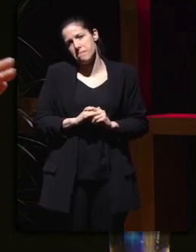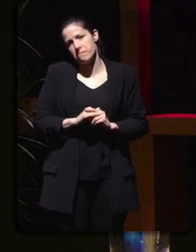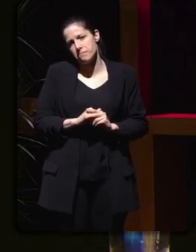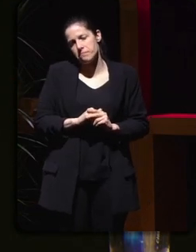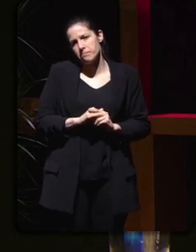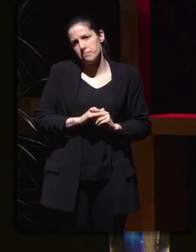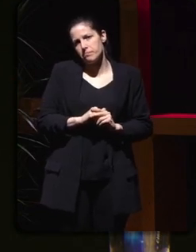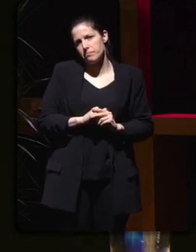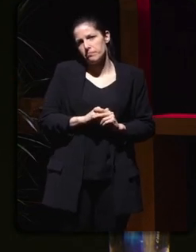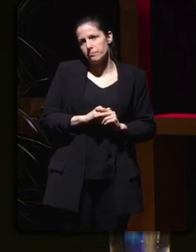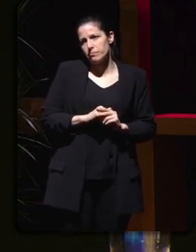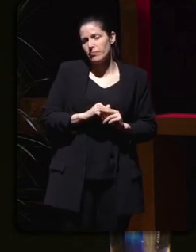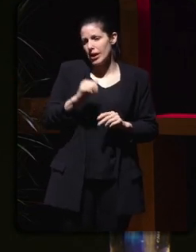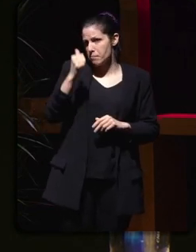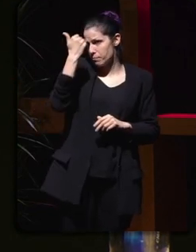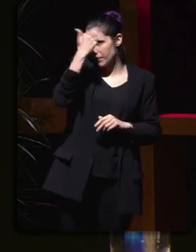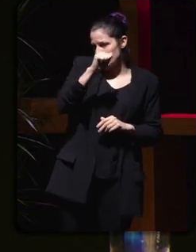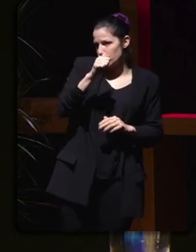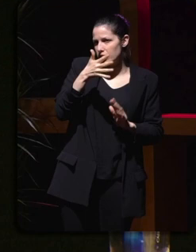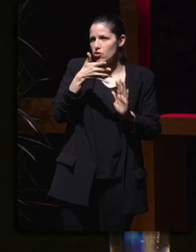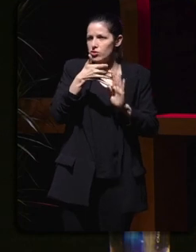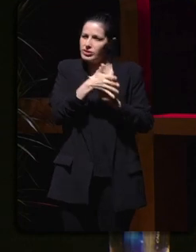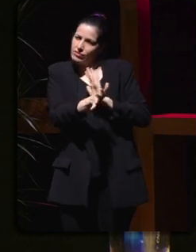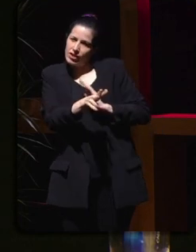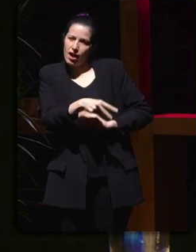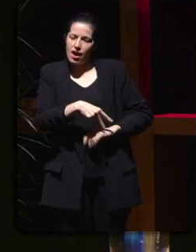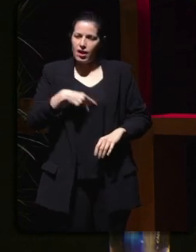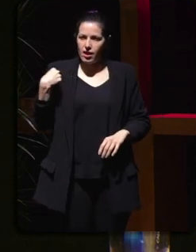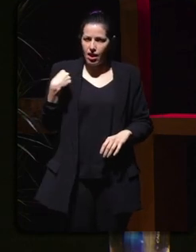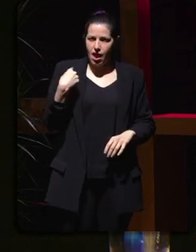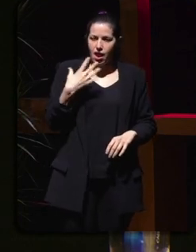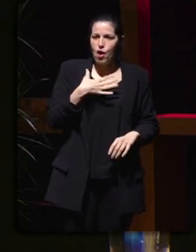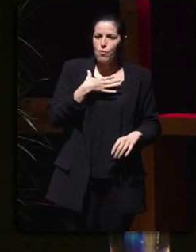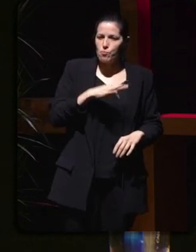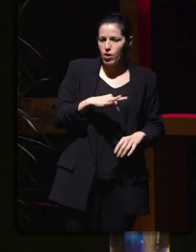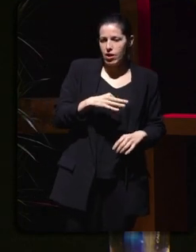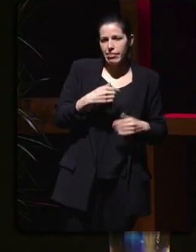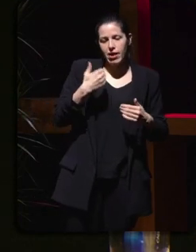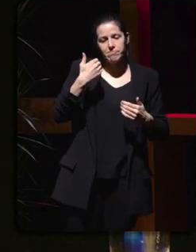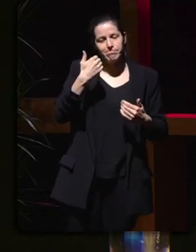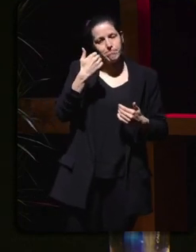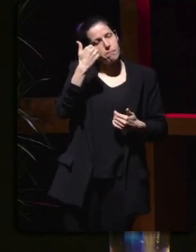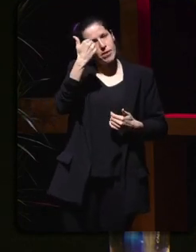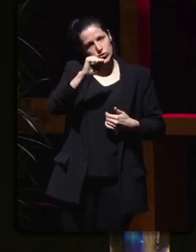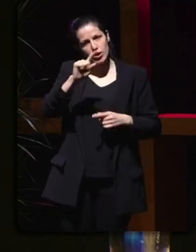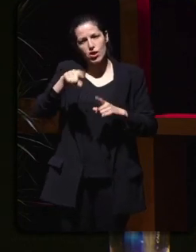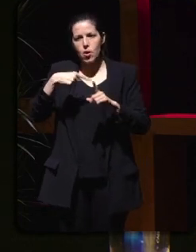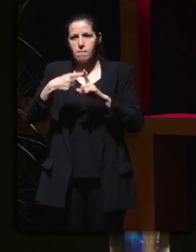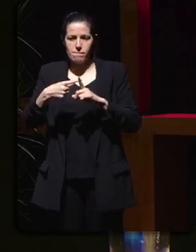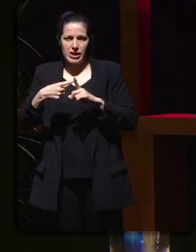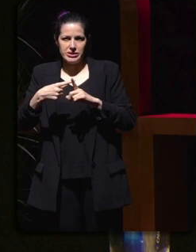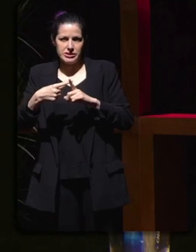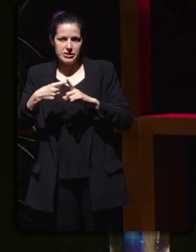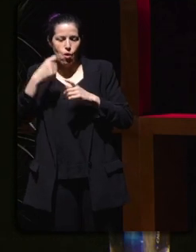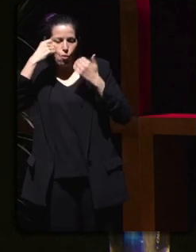género no marcado y entonces sirve para definirse a él y para definir a la especie y acabamos identificando la